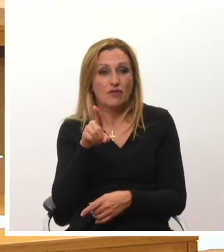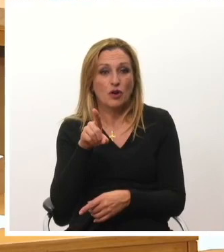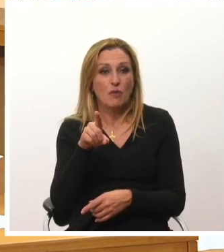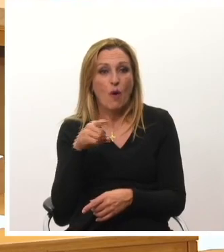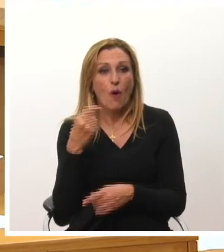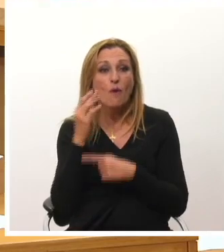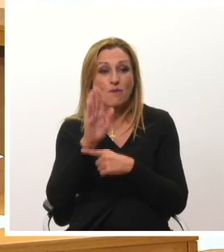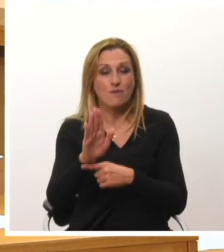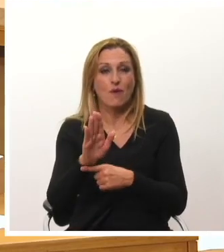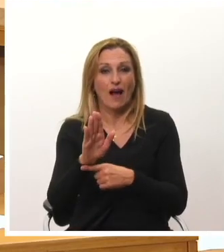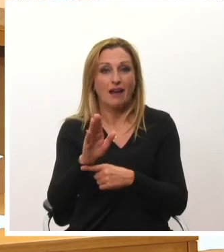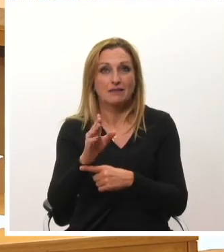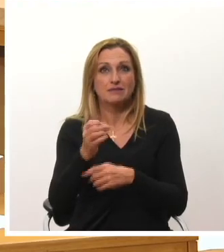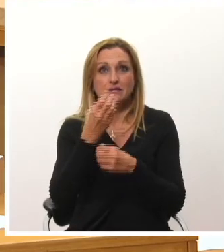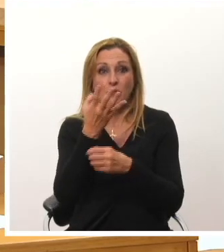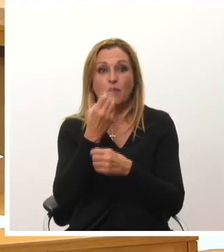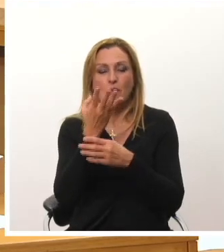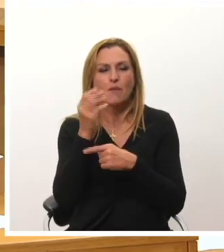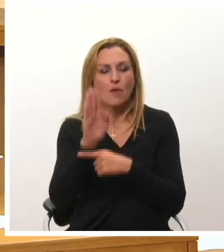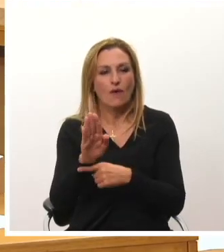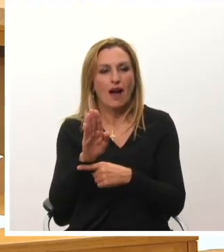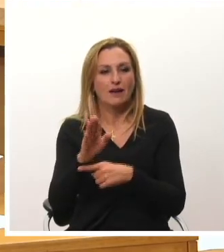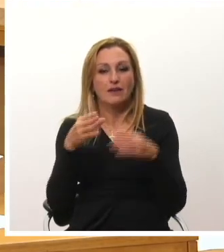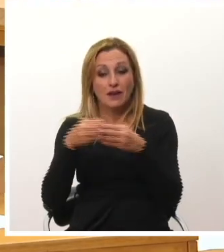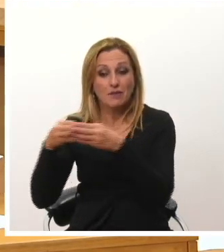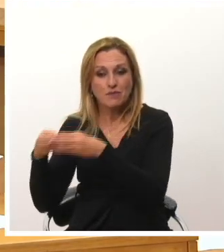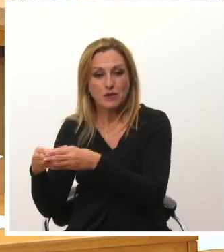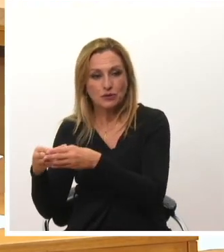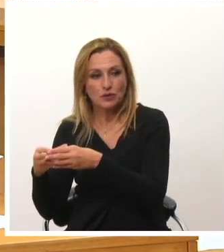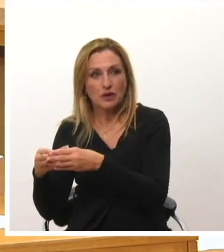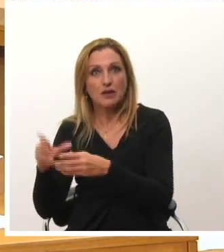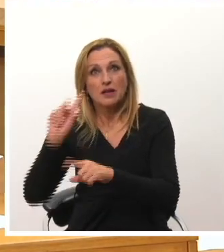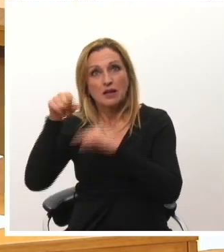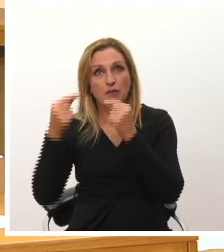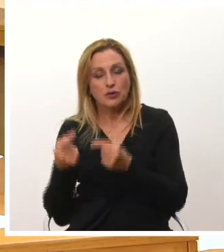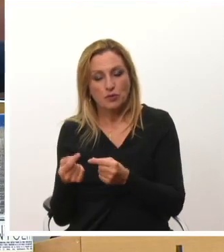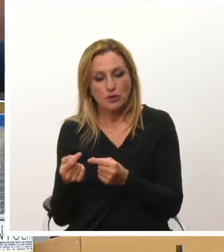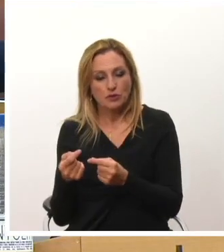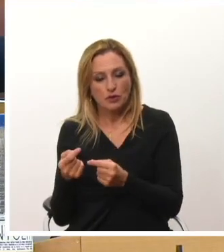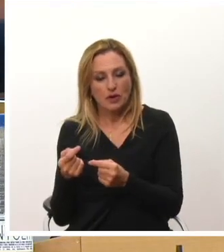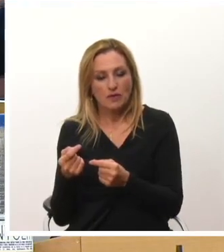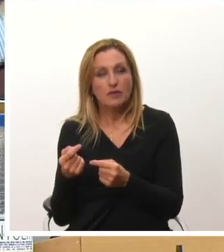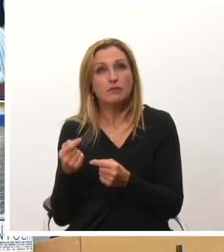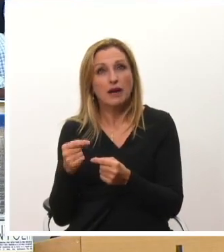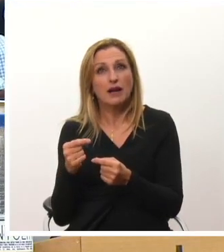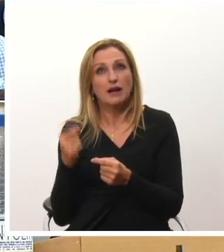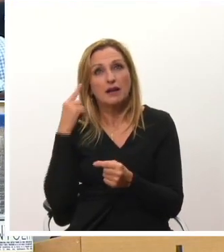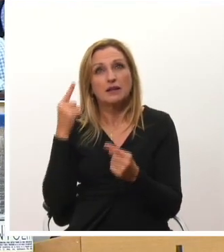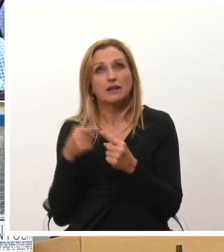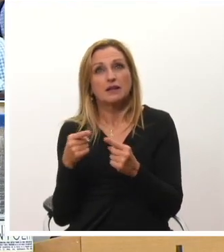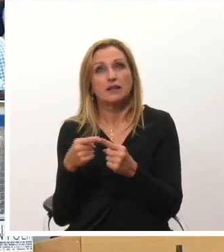Y ustedes Pues accedieron a probar el presupuestos de la gente indigna como nosotros como dice el señor